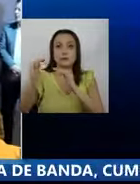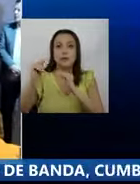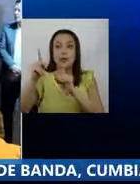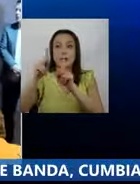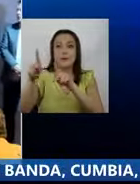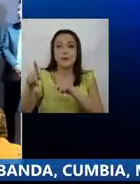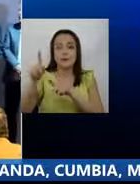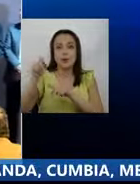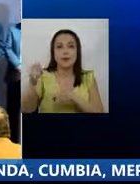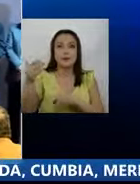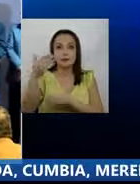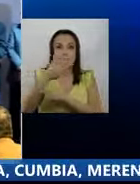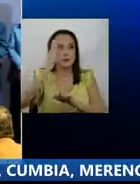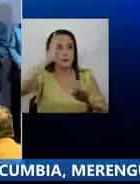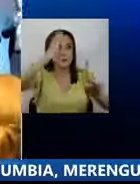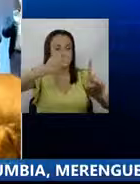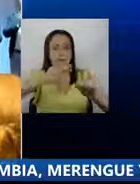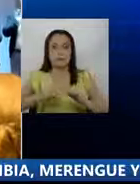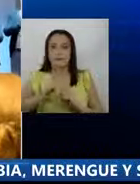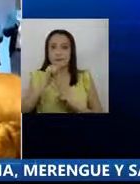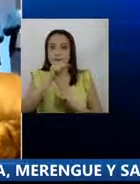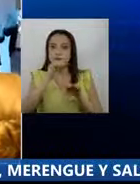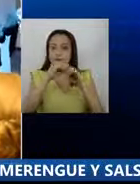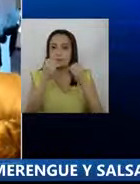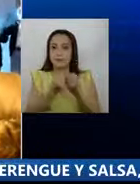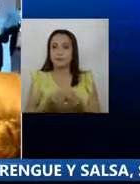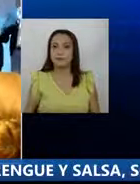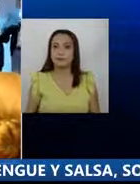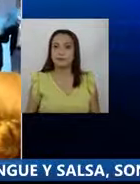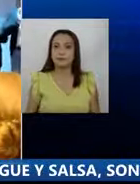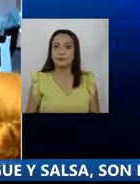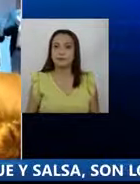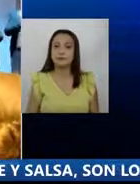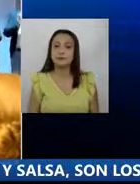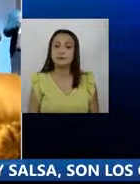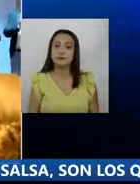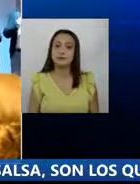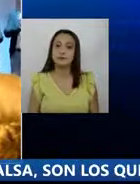pueden acudir directamente a estas organizaciones.